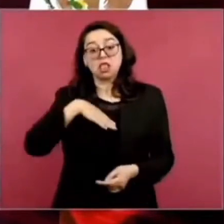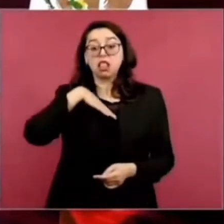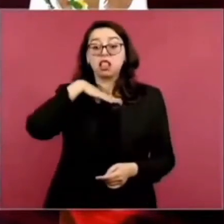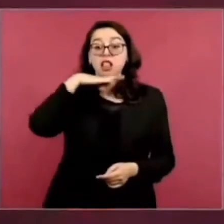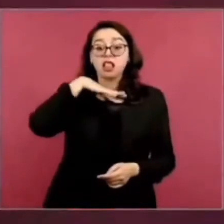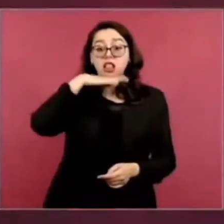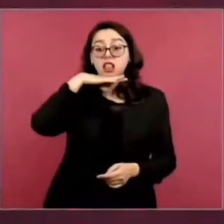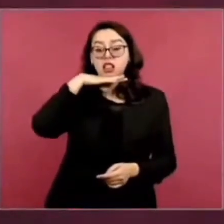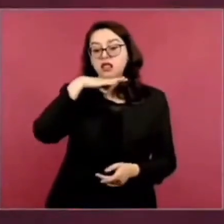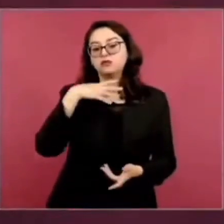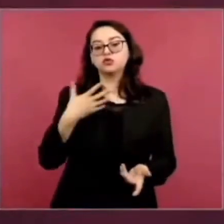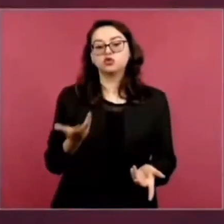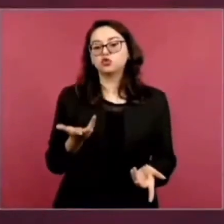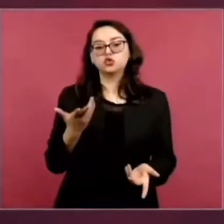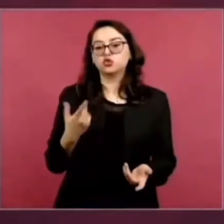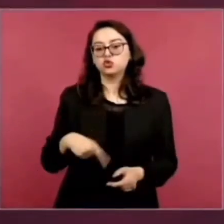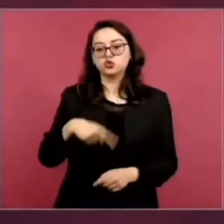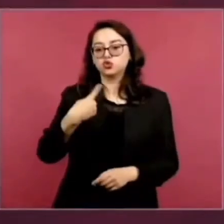del pueblo,